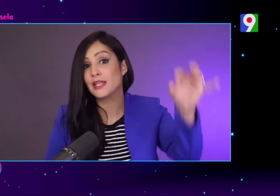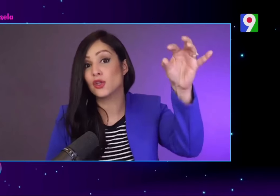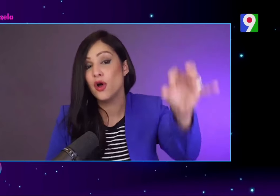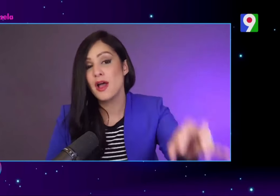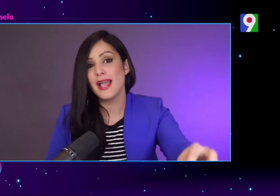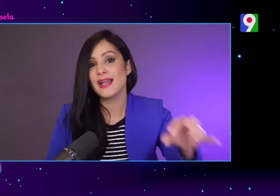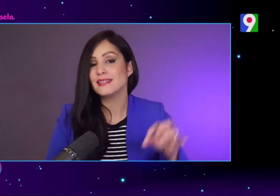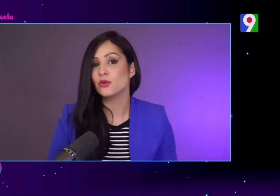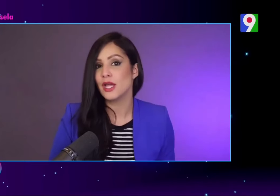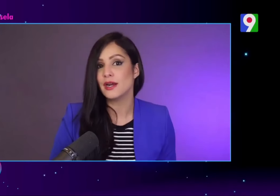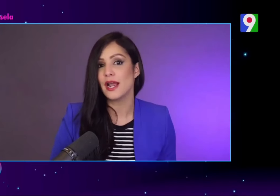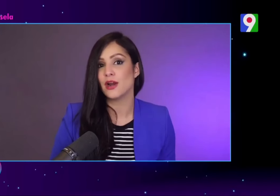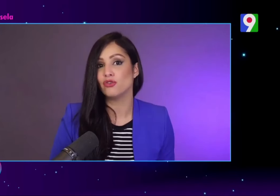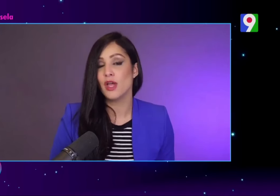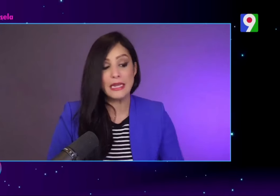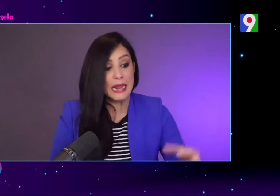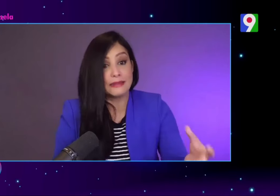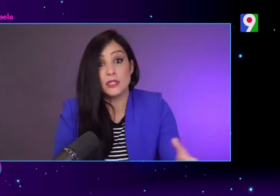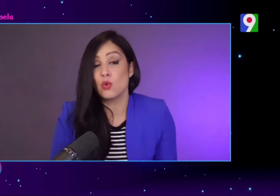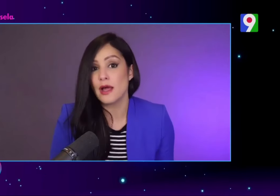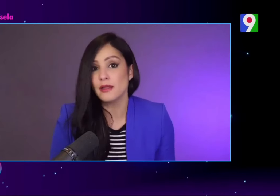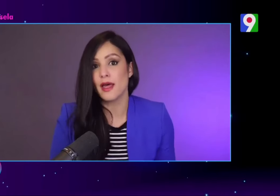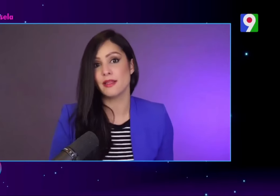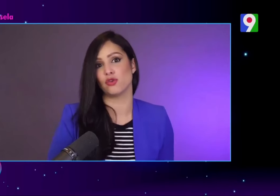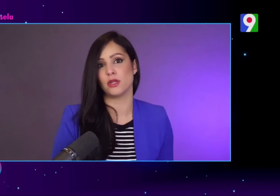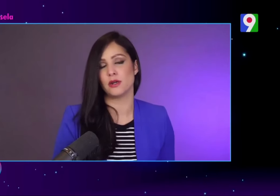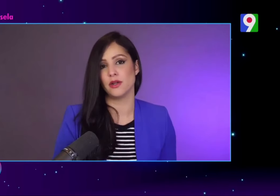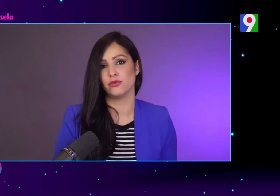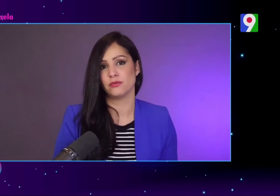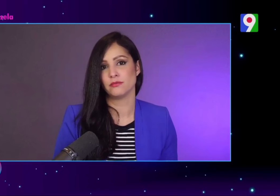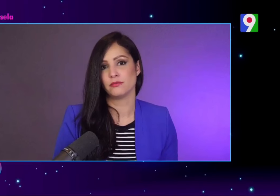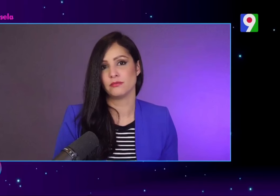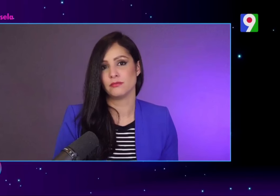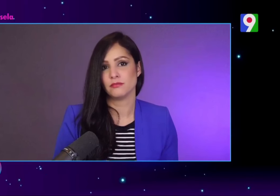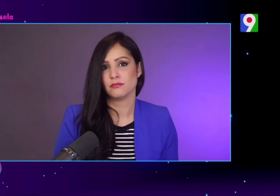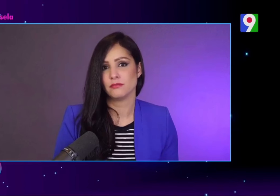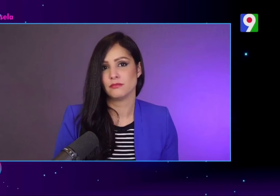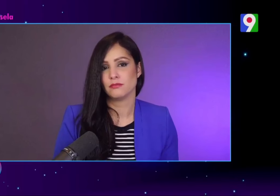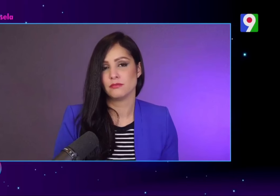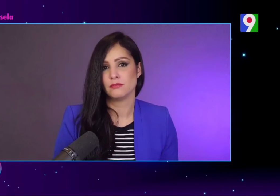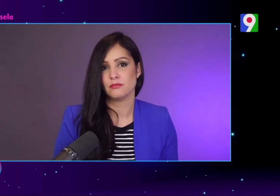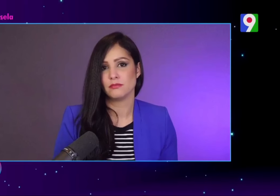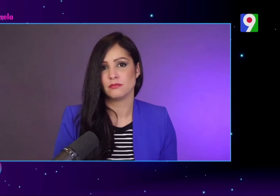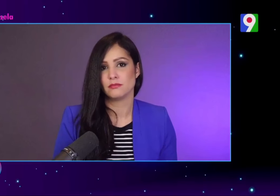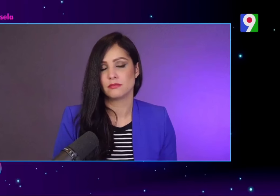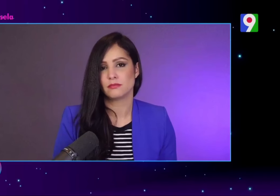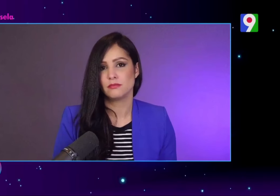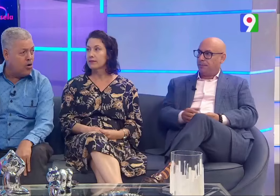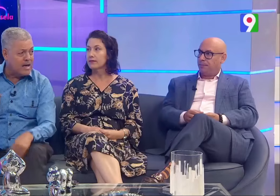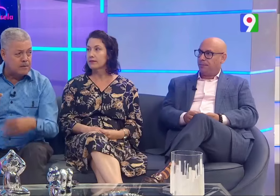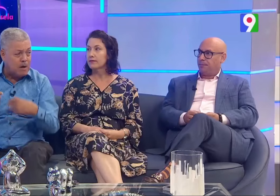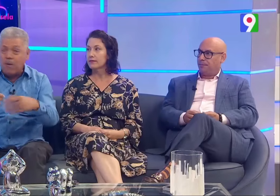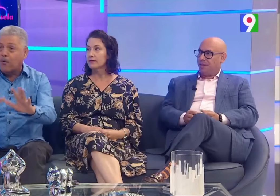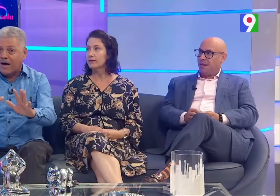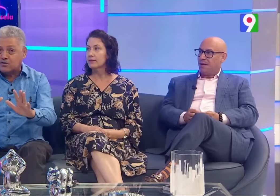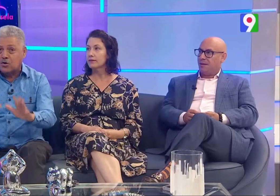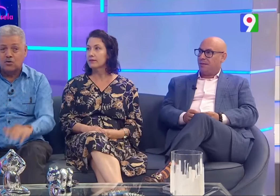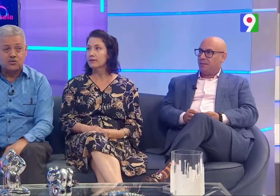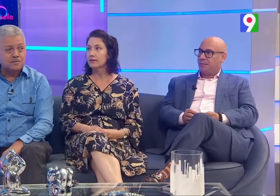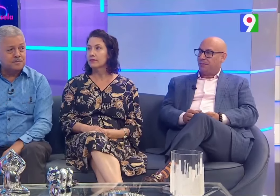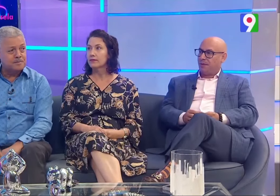buend esos terrenos y la titularidad de esos terrenos y si lo hacen no van a tener de su lado si no lo hacen